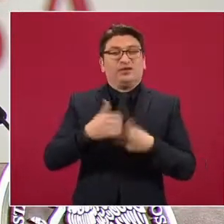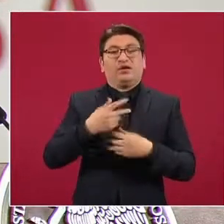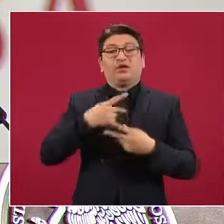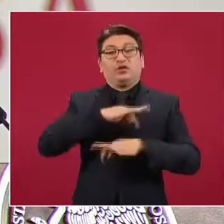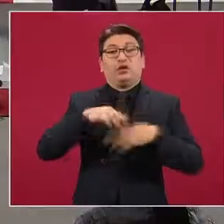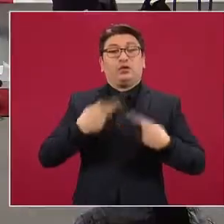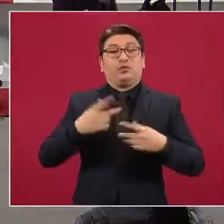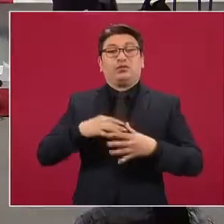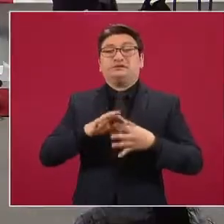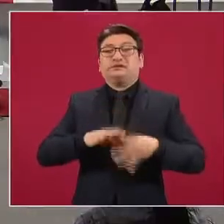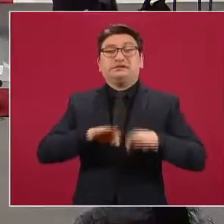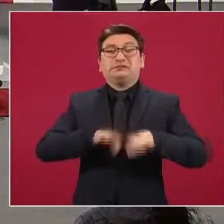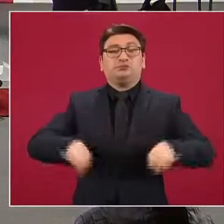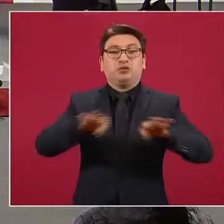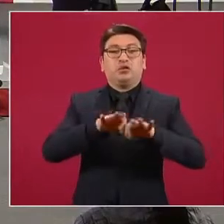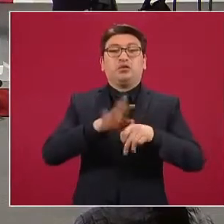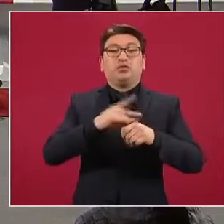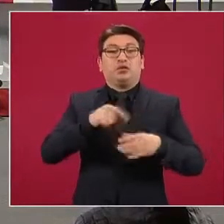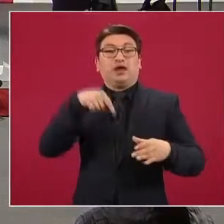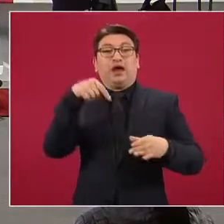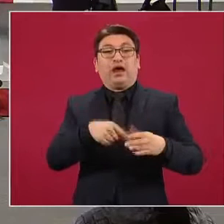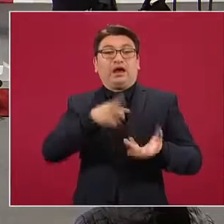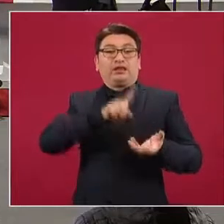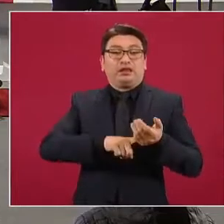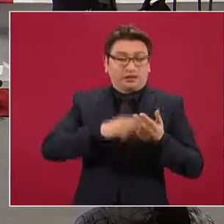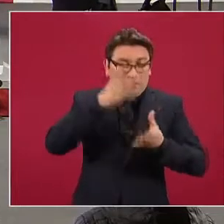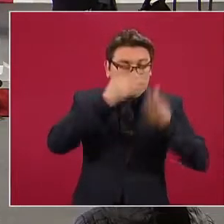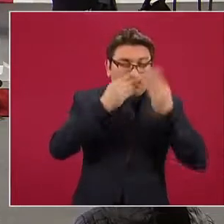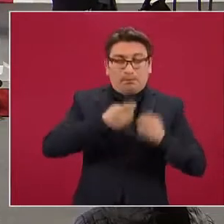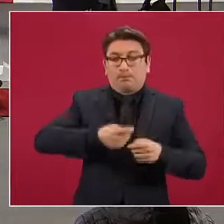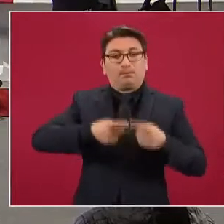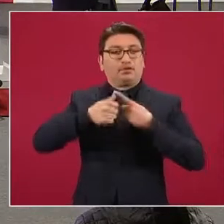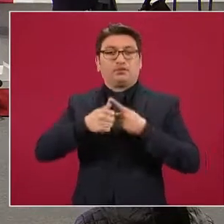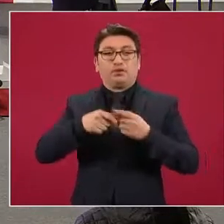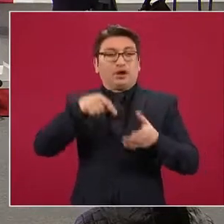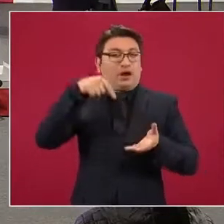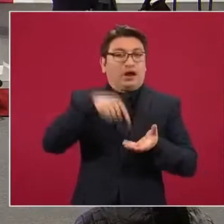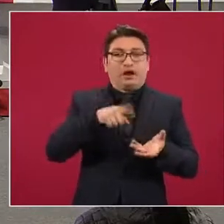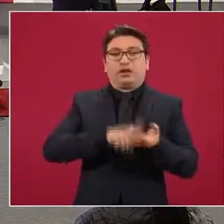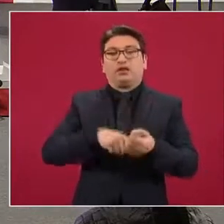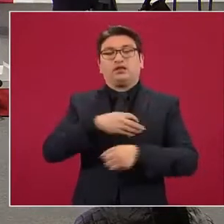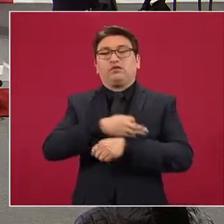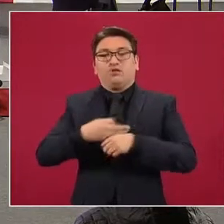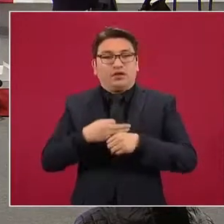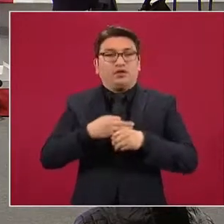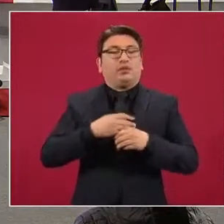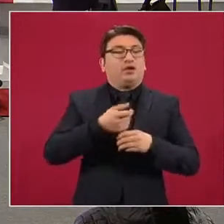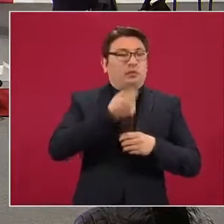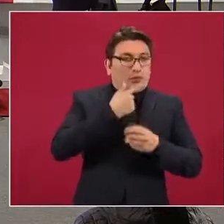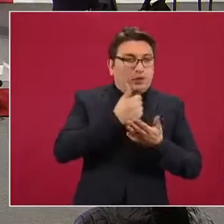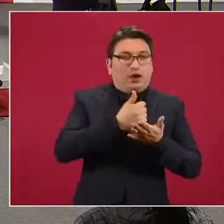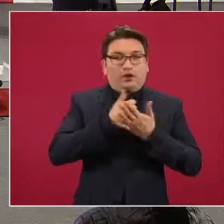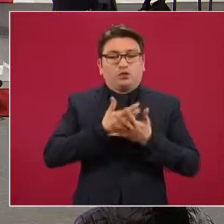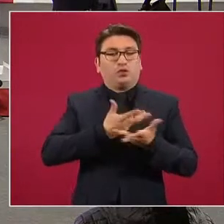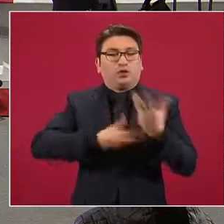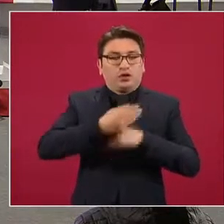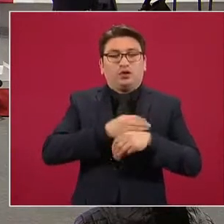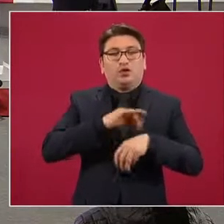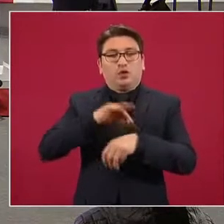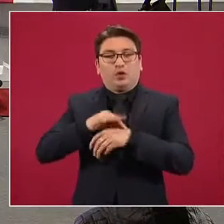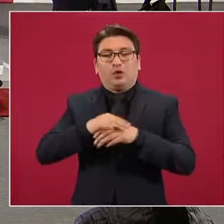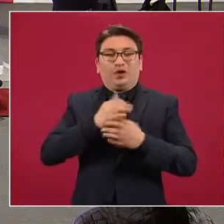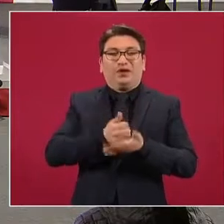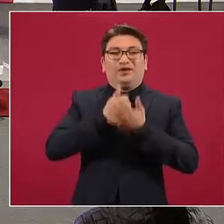la primera escuela, el primer dispensario médico y en nuestro país un núcleo de ayuda mutua que acoge a